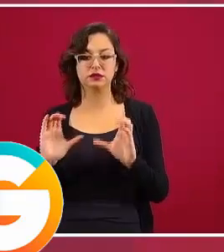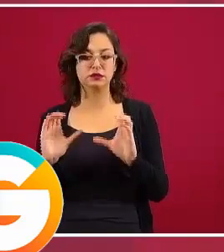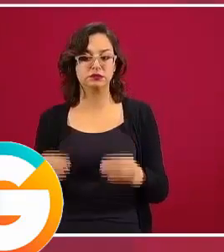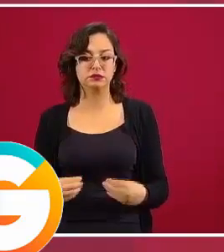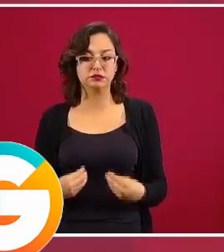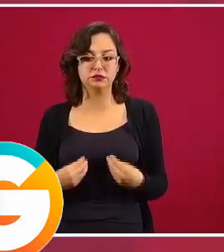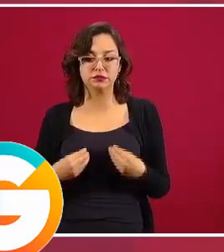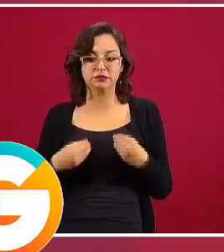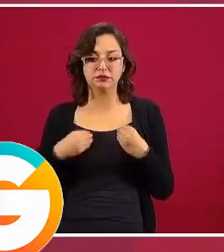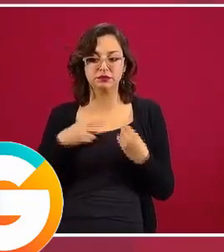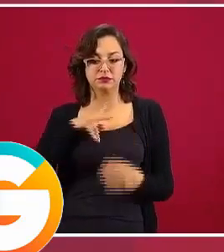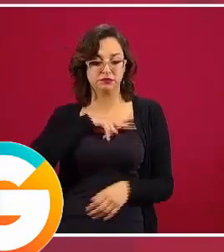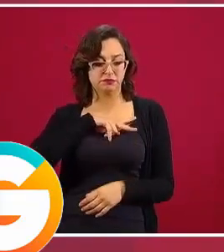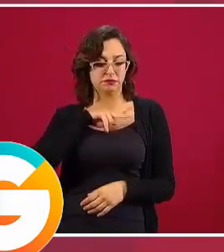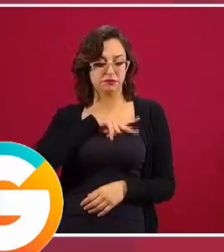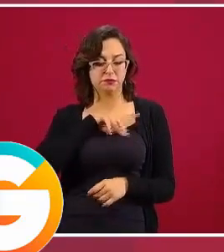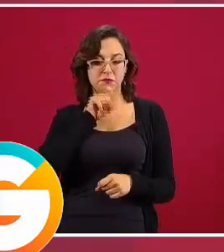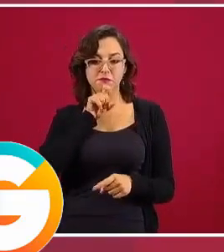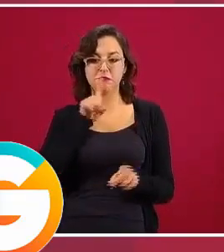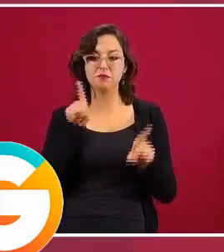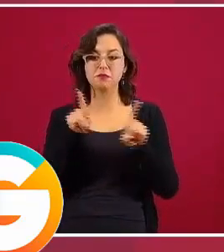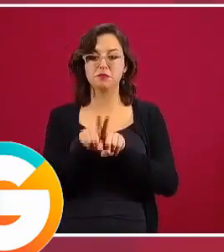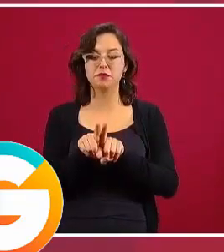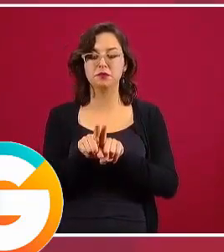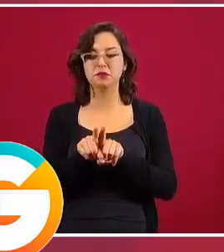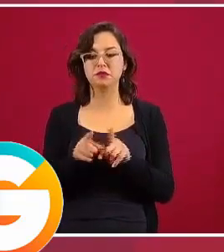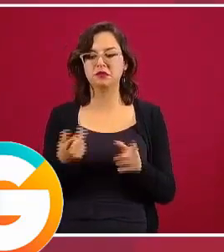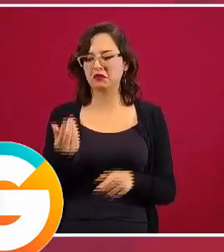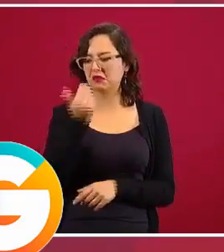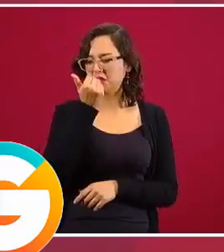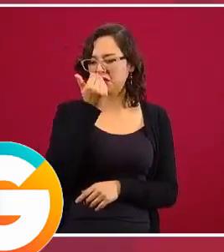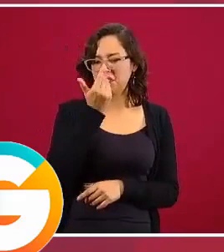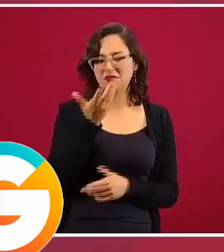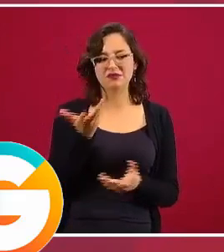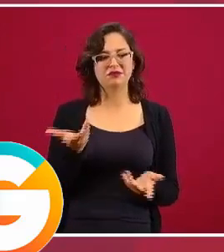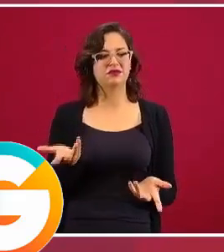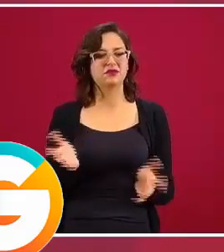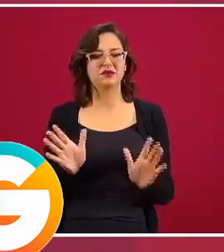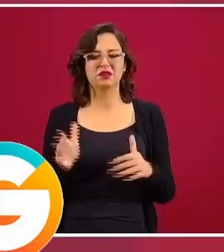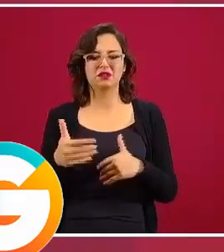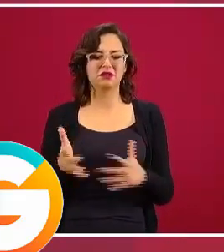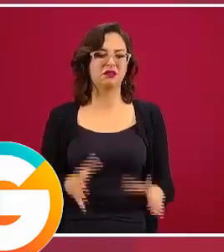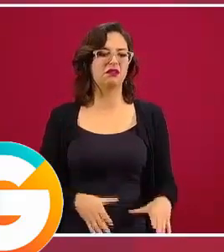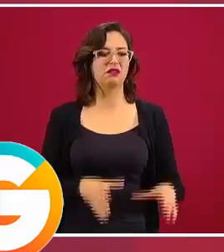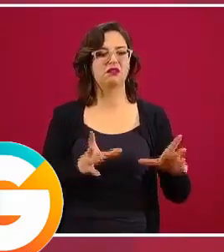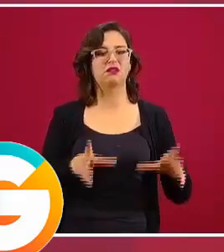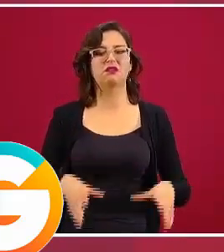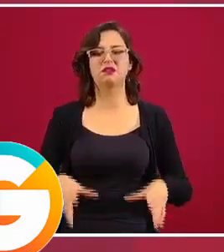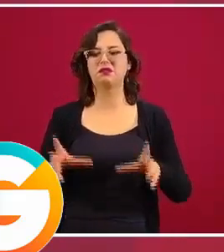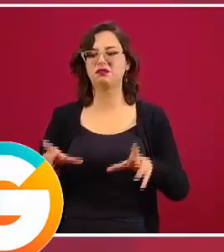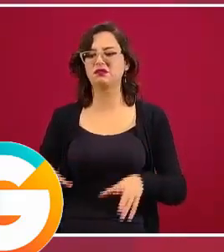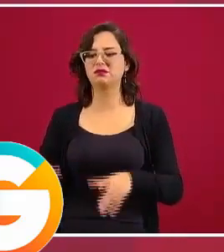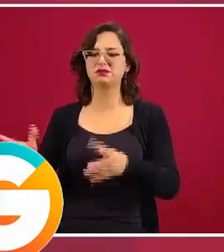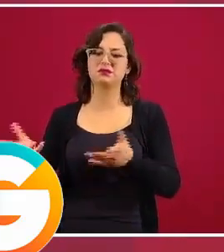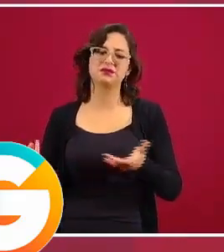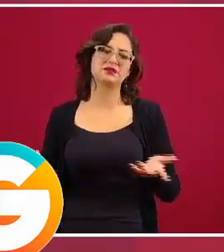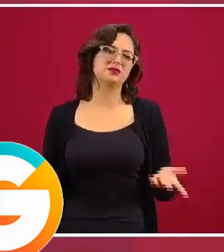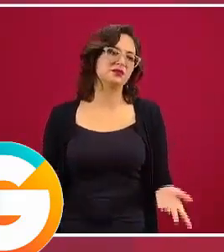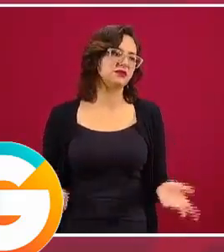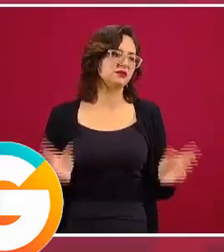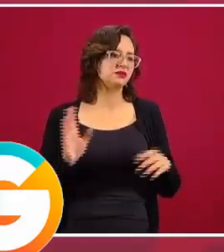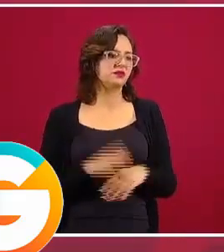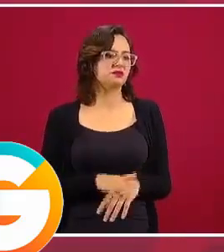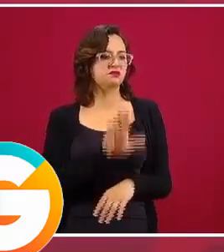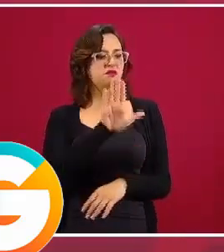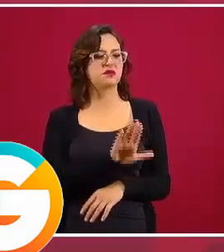propias, no las despensas. Ahora ya me salieron como los que estaban antes,